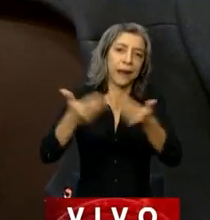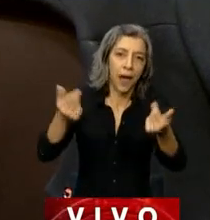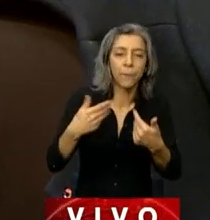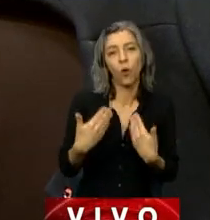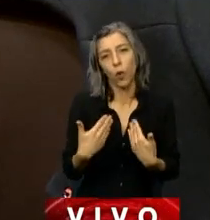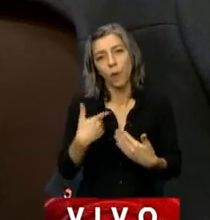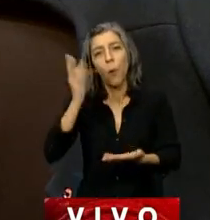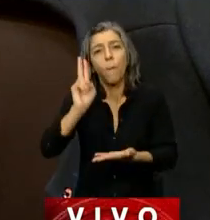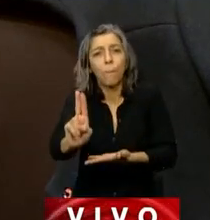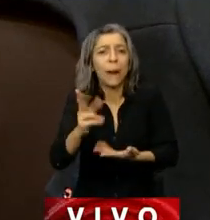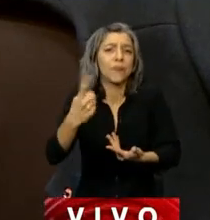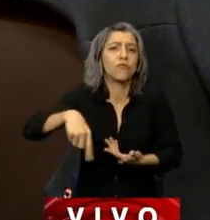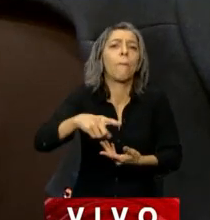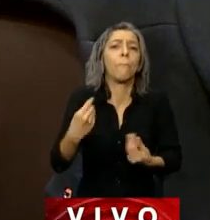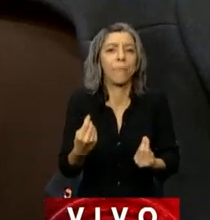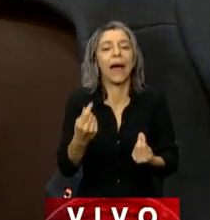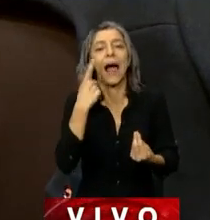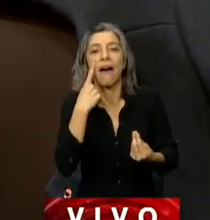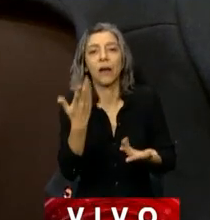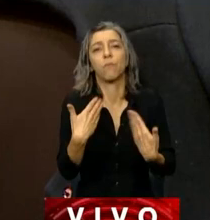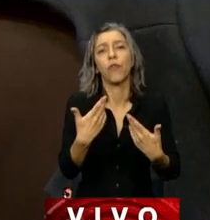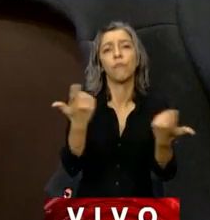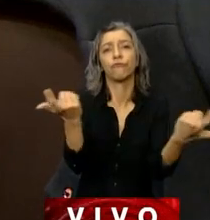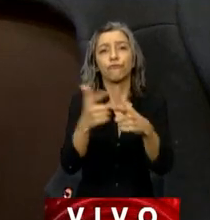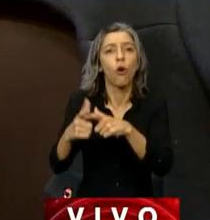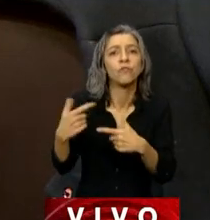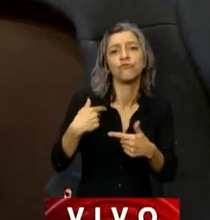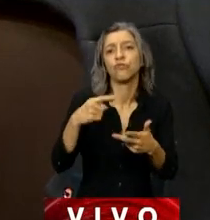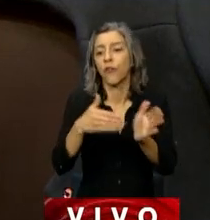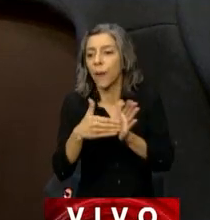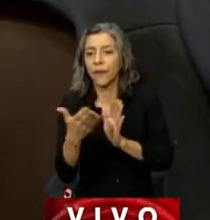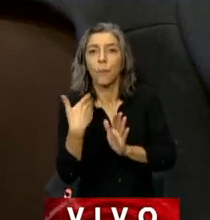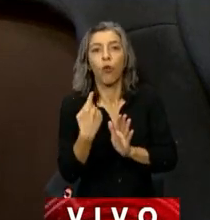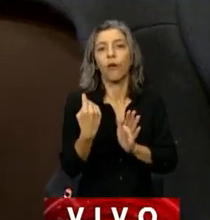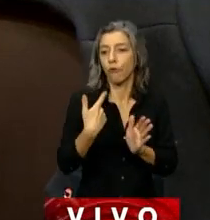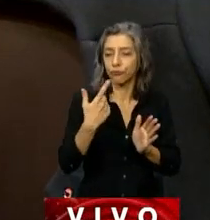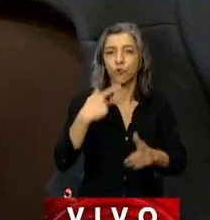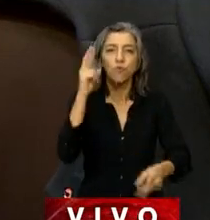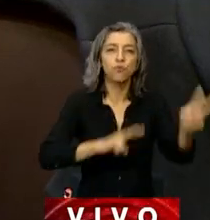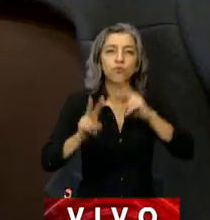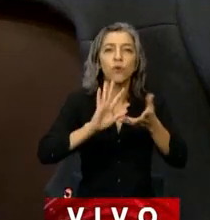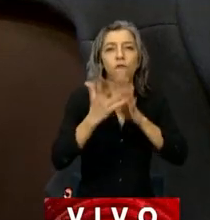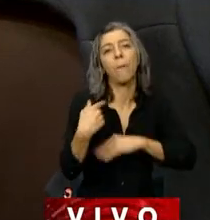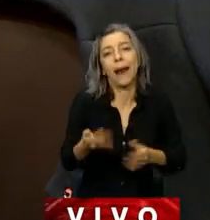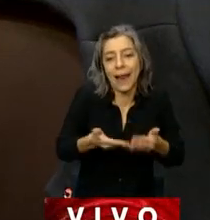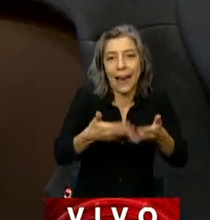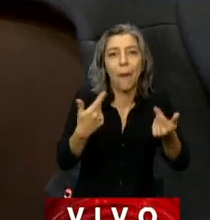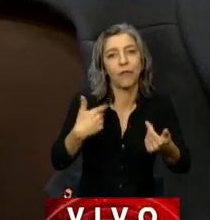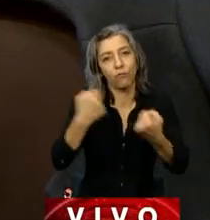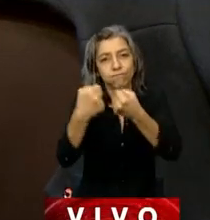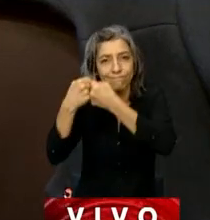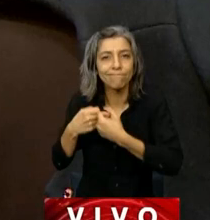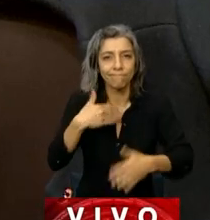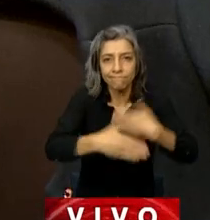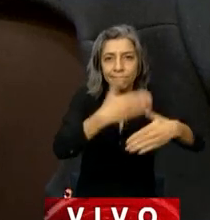que constante consenso se puede agilizar el tratamiento y se pueda poner uno de acuerdo para avanzar en proyectos como digo de consensos pero